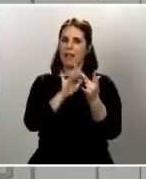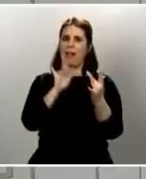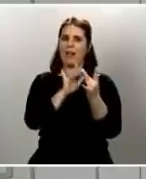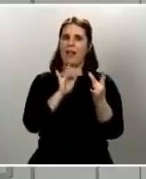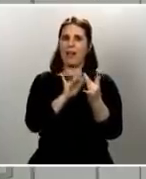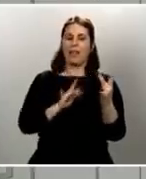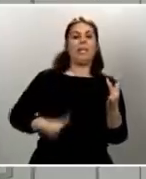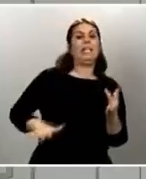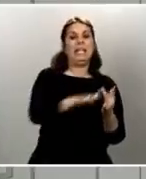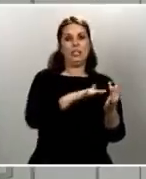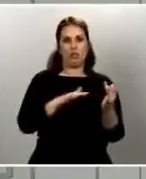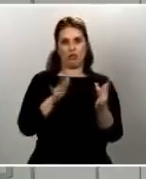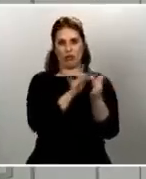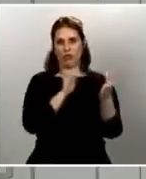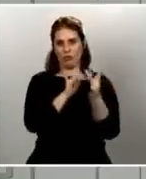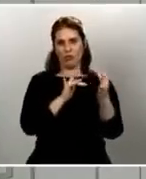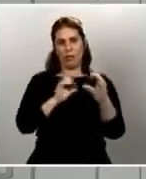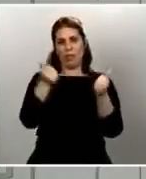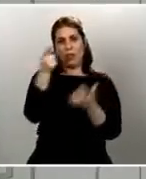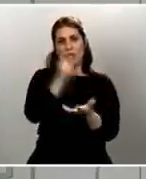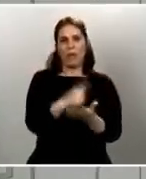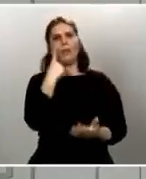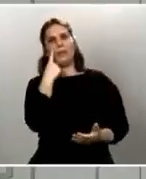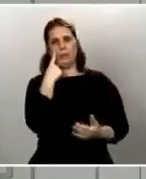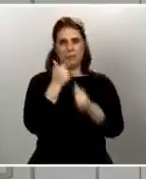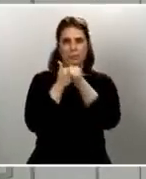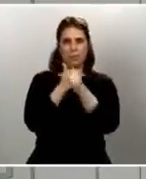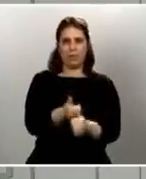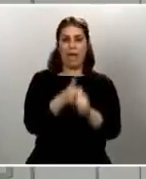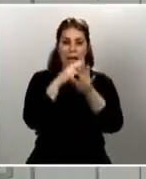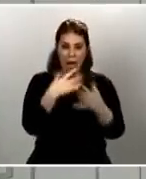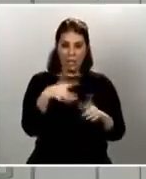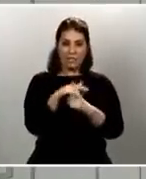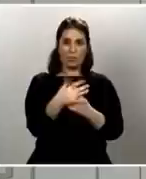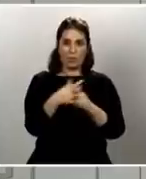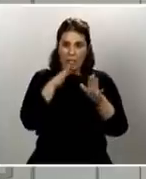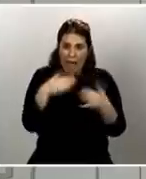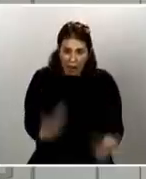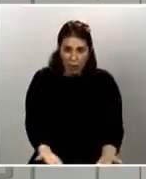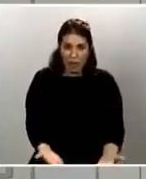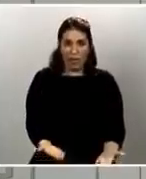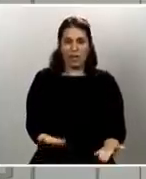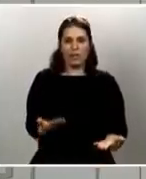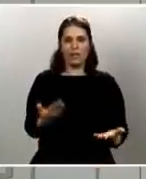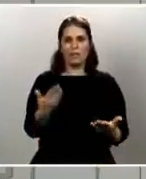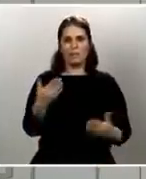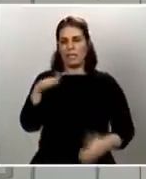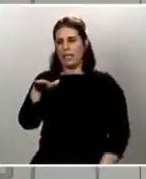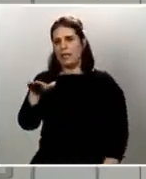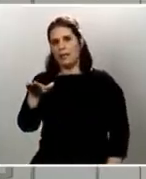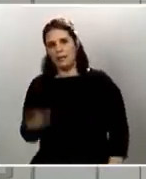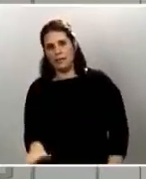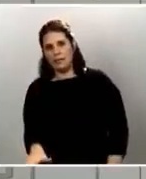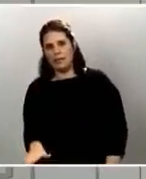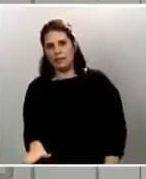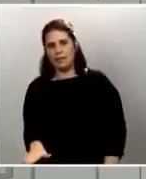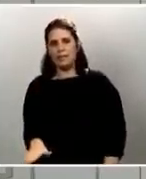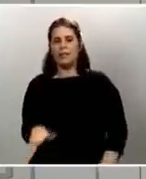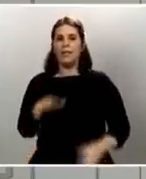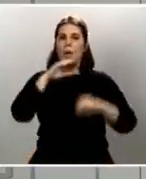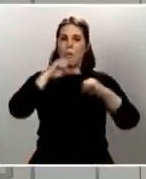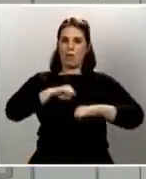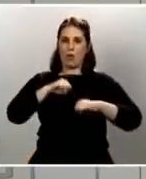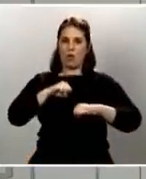Agora mesmo, nesta situación actual, a día de hoxe, a relación niño-mayor-adulto-mayor